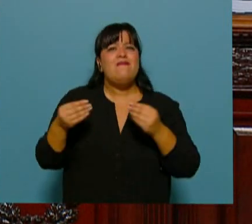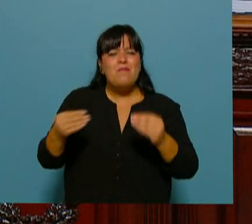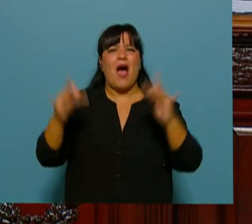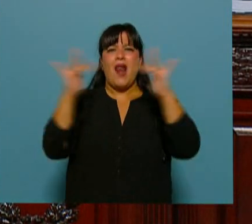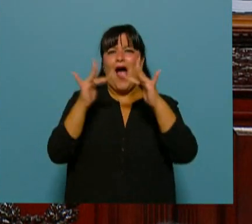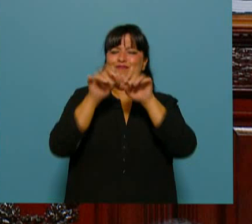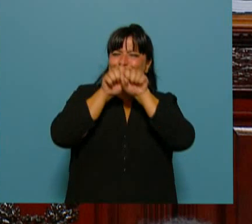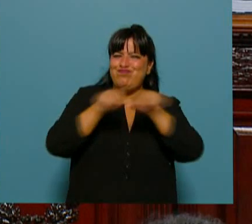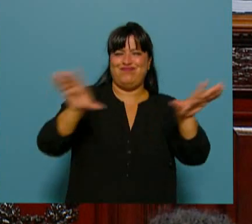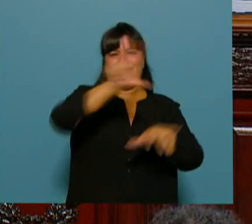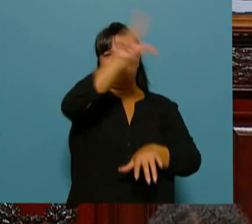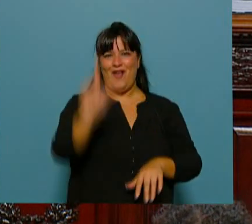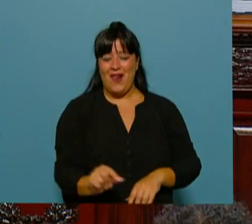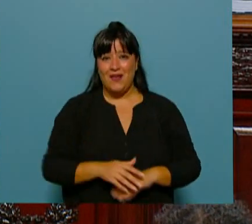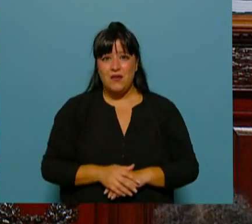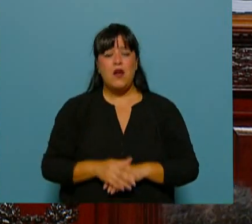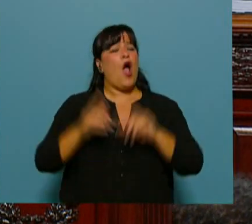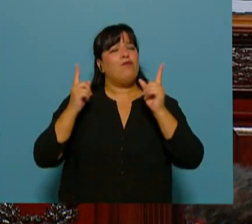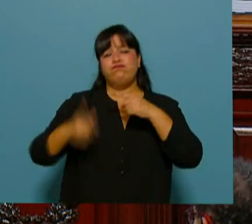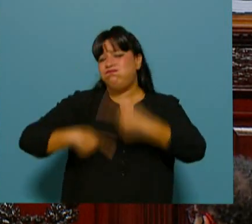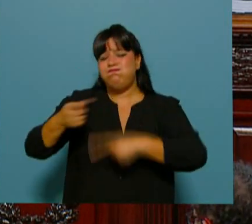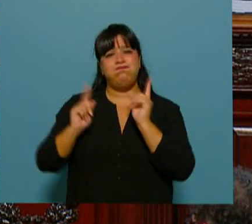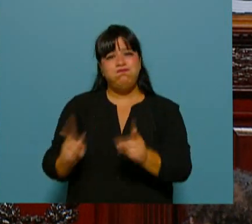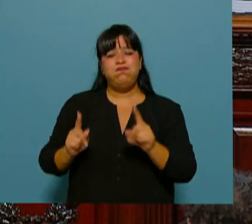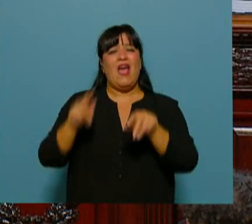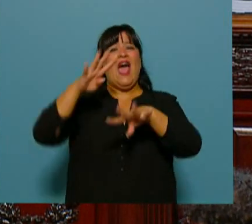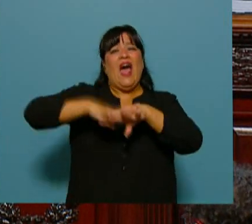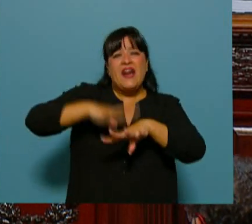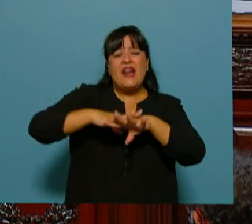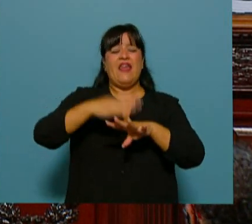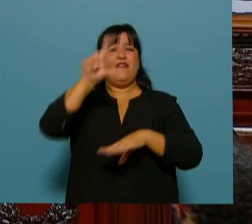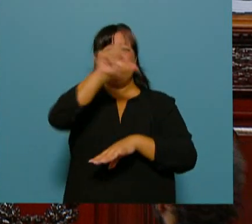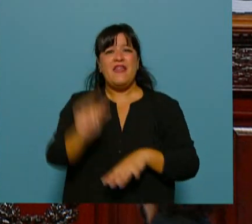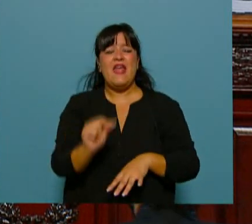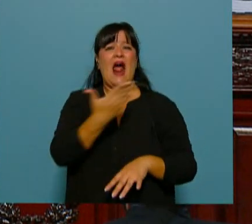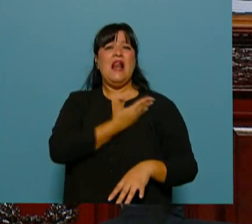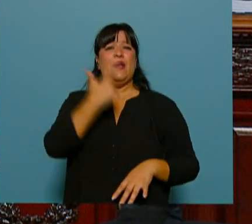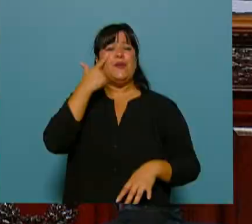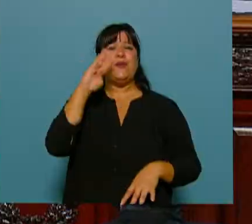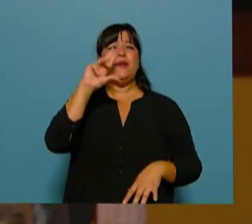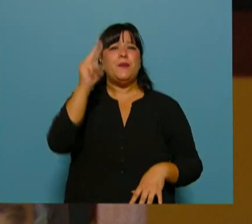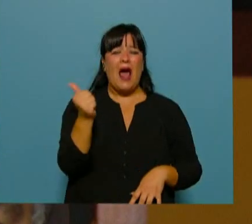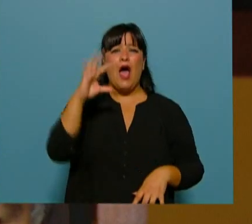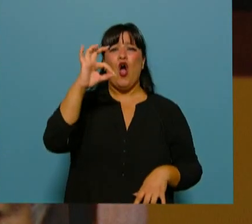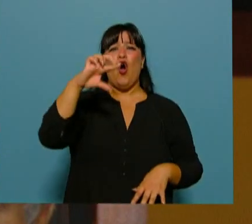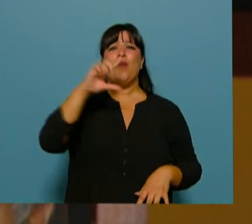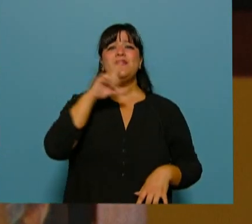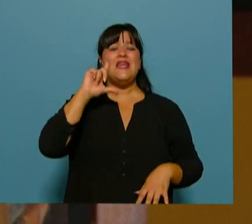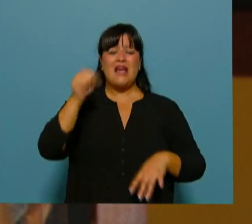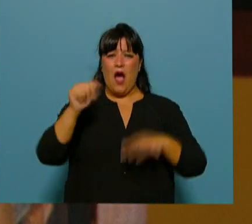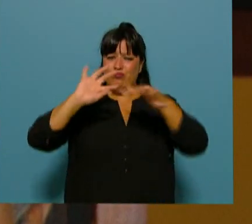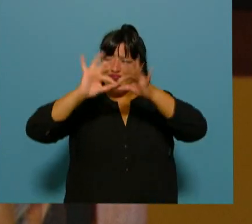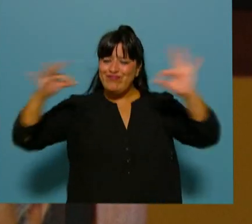argentinas. Seguiremos desarrollando la red federal de fibra óptica, que es la red pública más importante de América